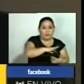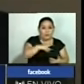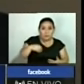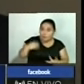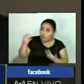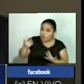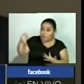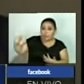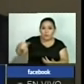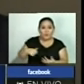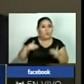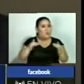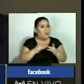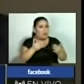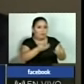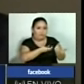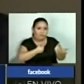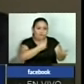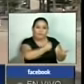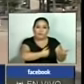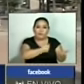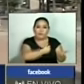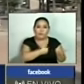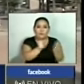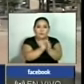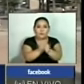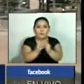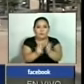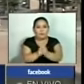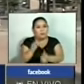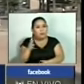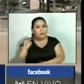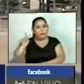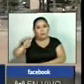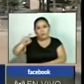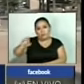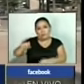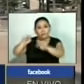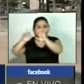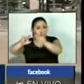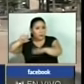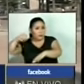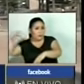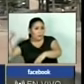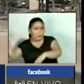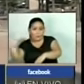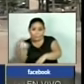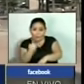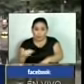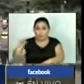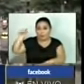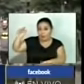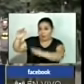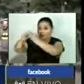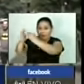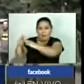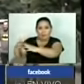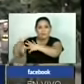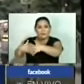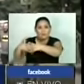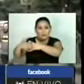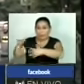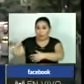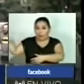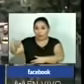receptoras también van a sufrir un problema serio. Alrededor de 2.8 millones de salvadoreños radican en los Estados Unidos,